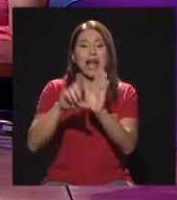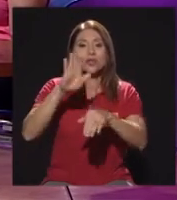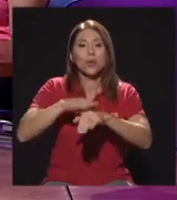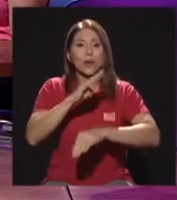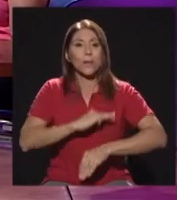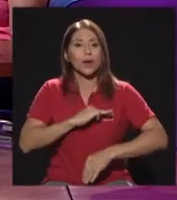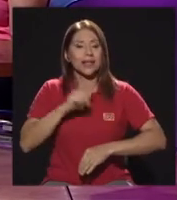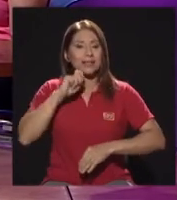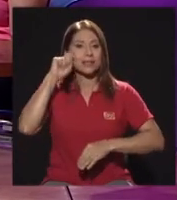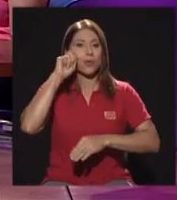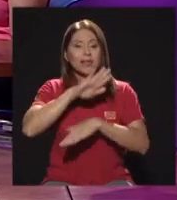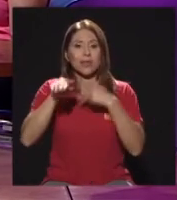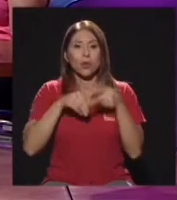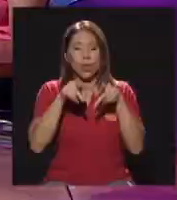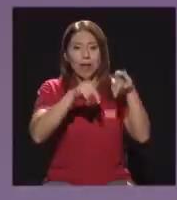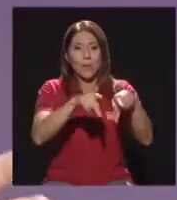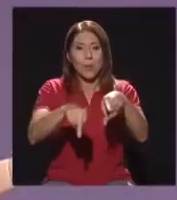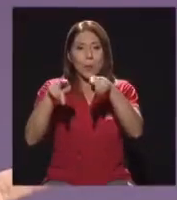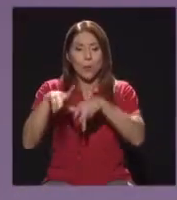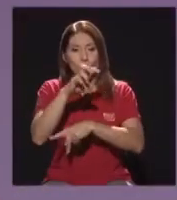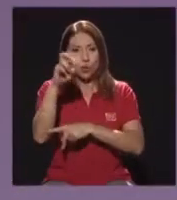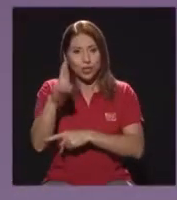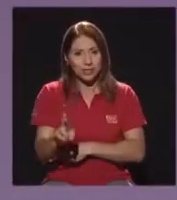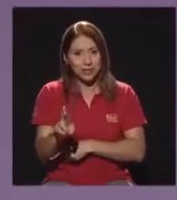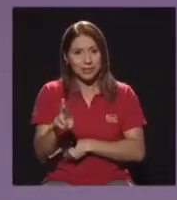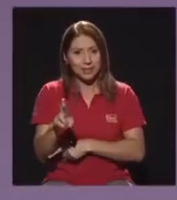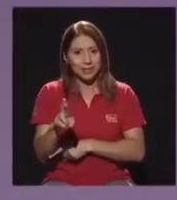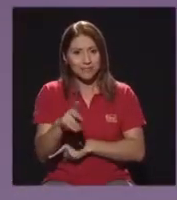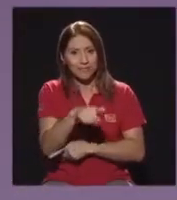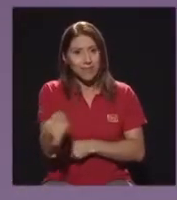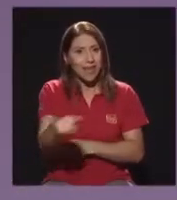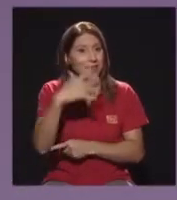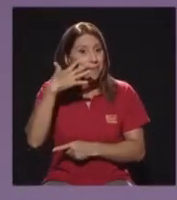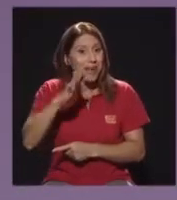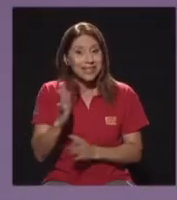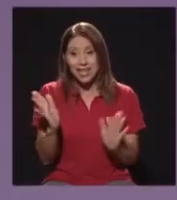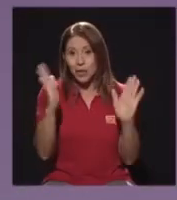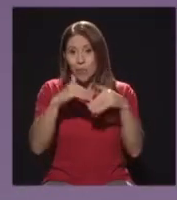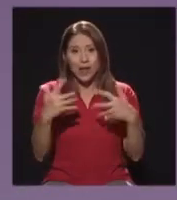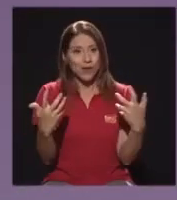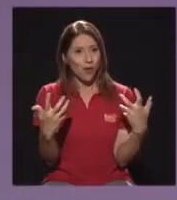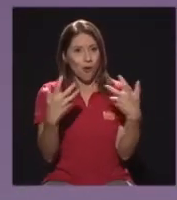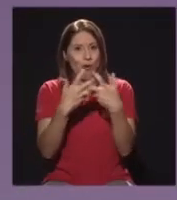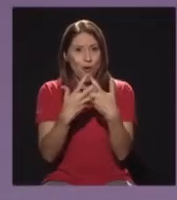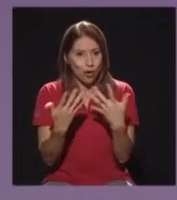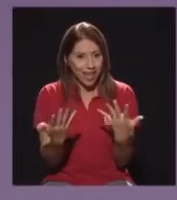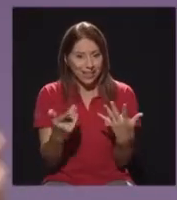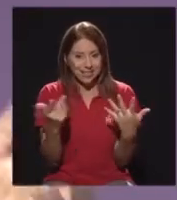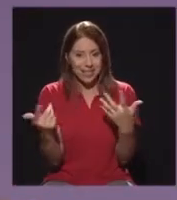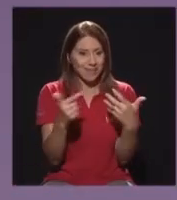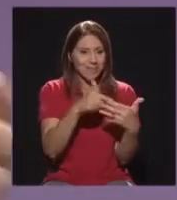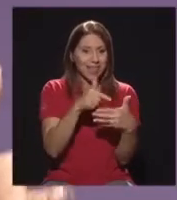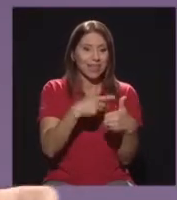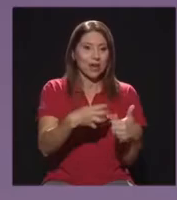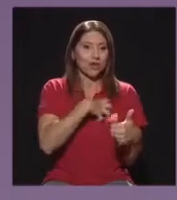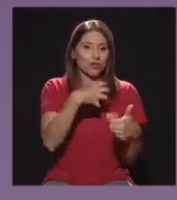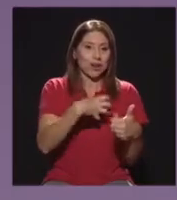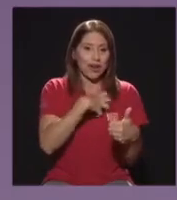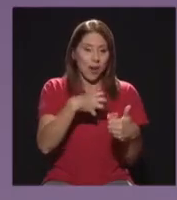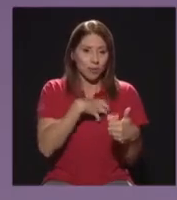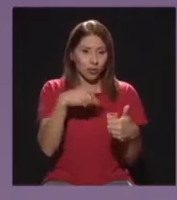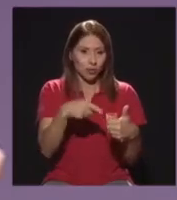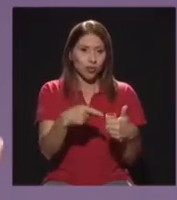toda la población costarricense donde parece que no hay como mucha concordancia entre los reclamos y